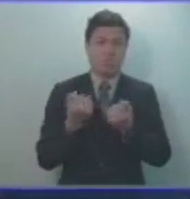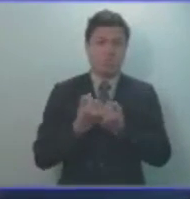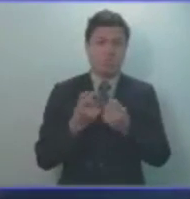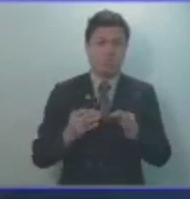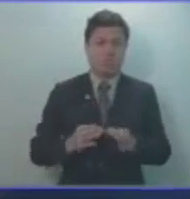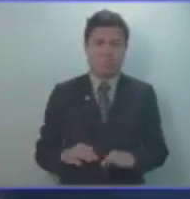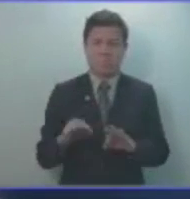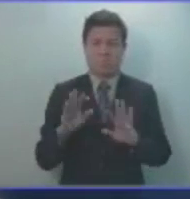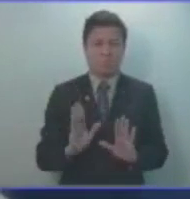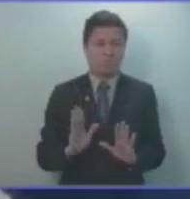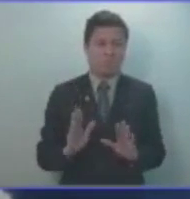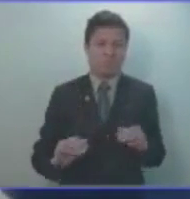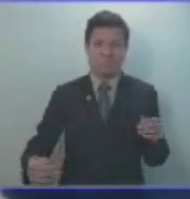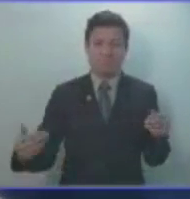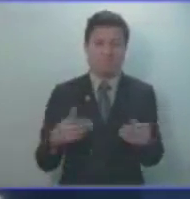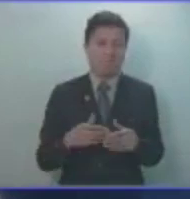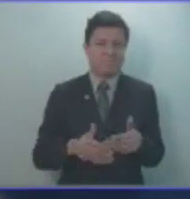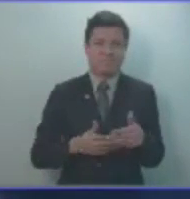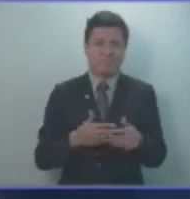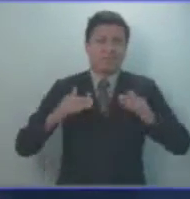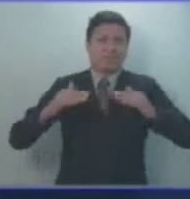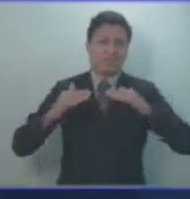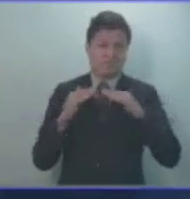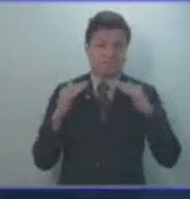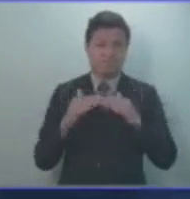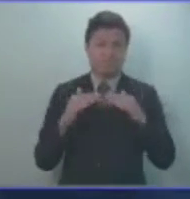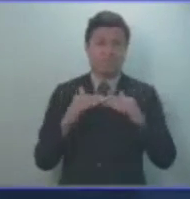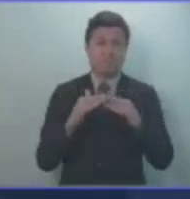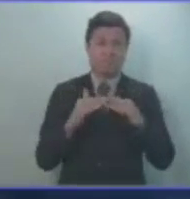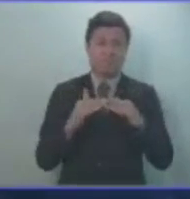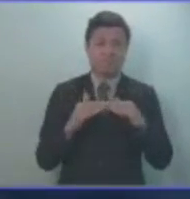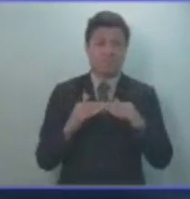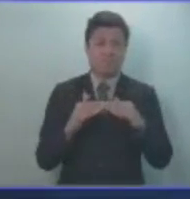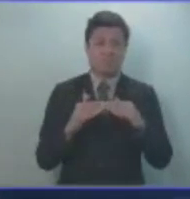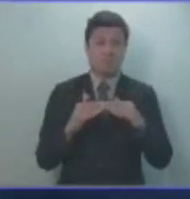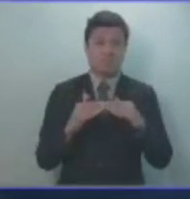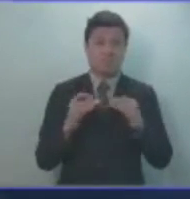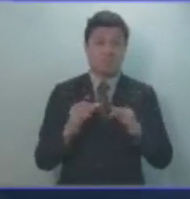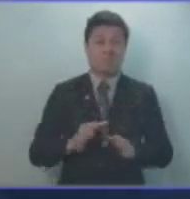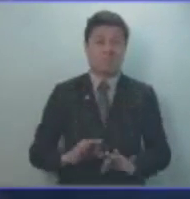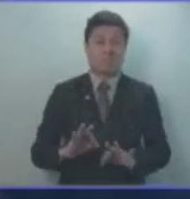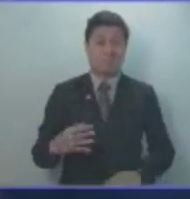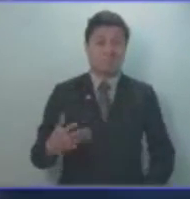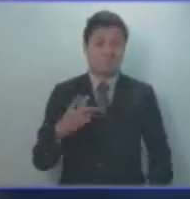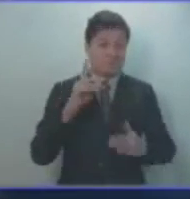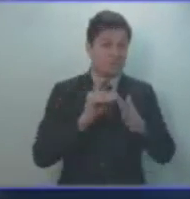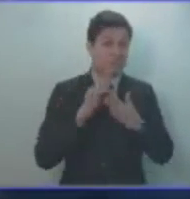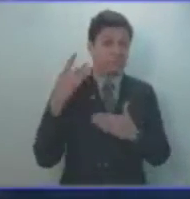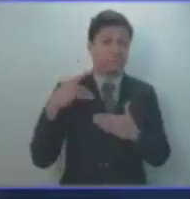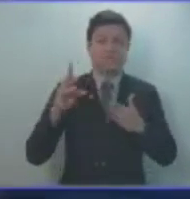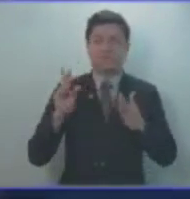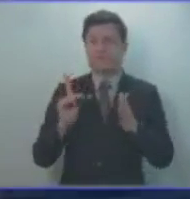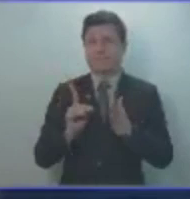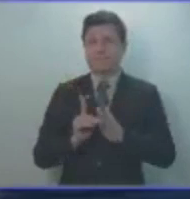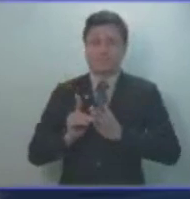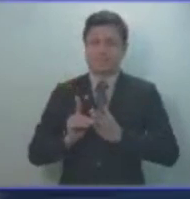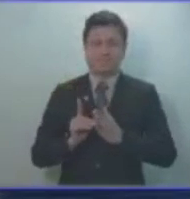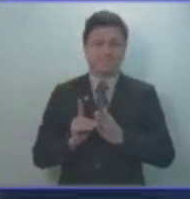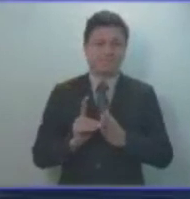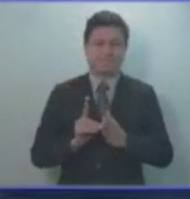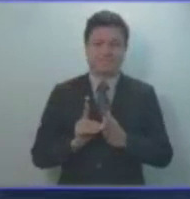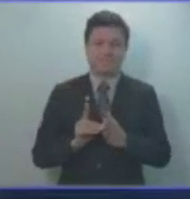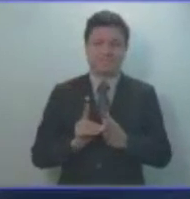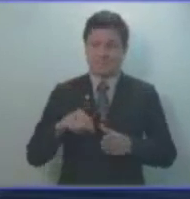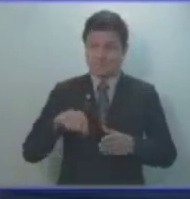Y un cordial saludo también a mis colegas diputados, diputadas de este